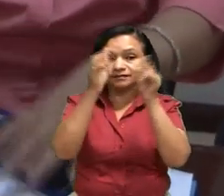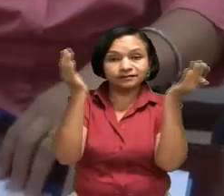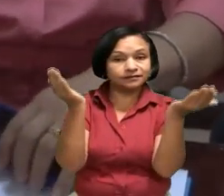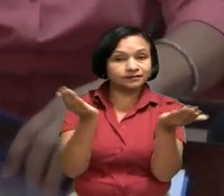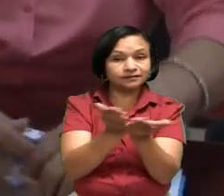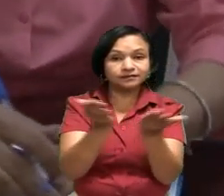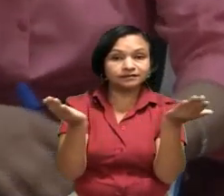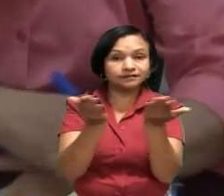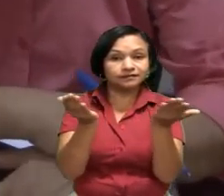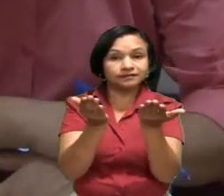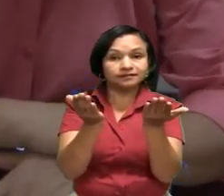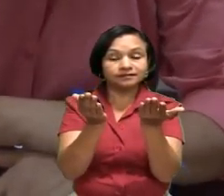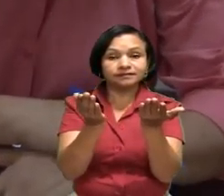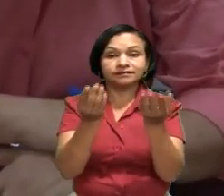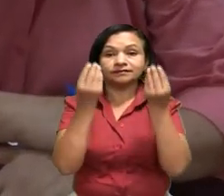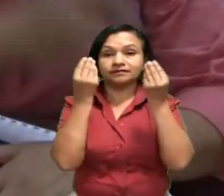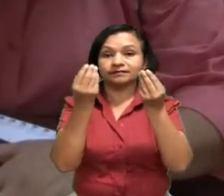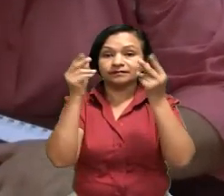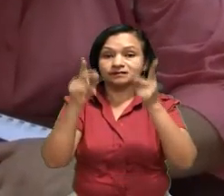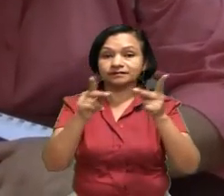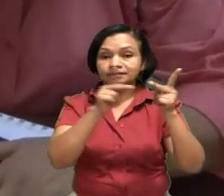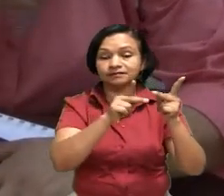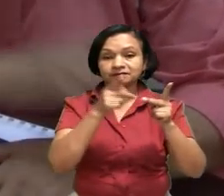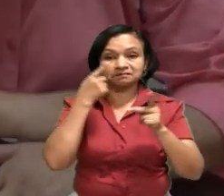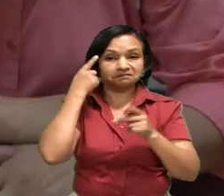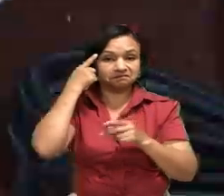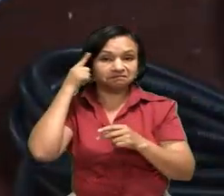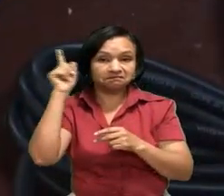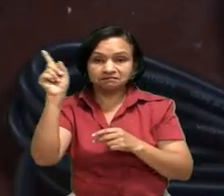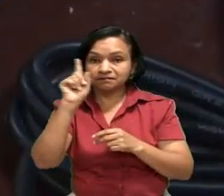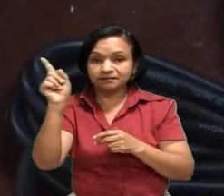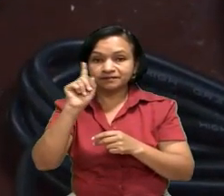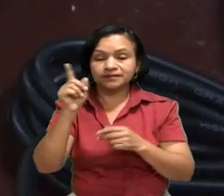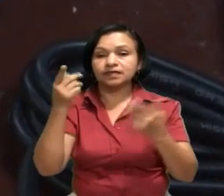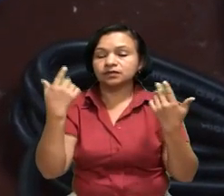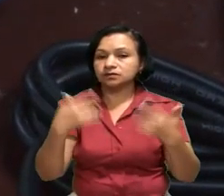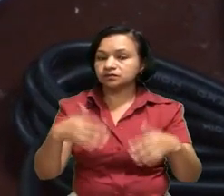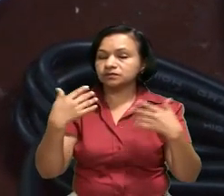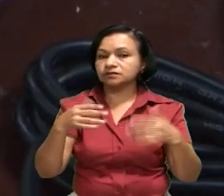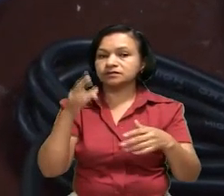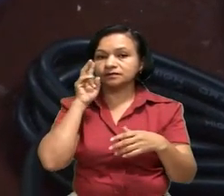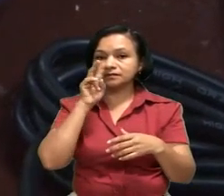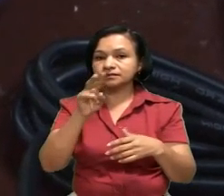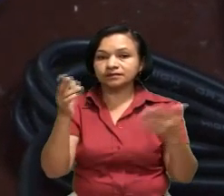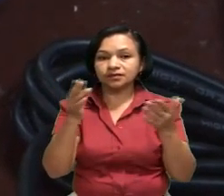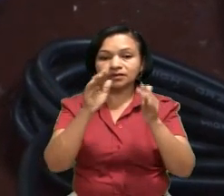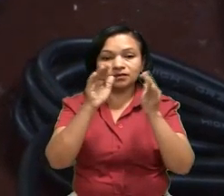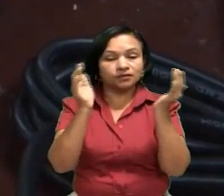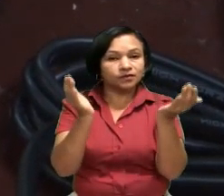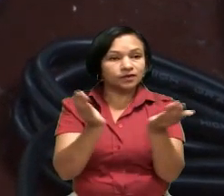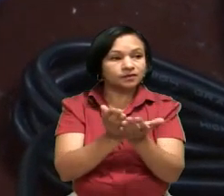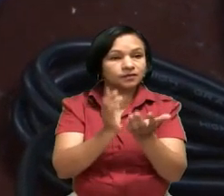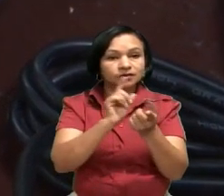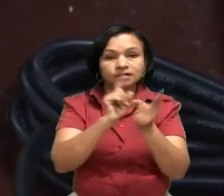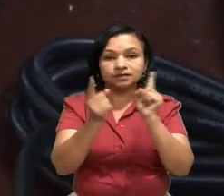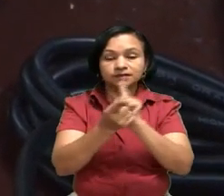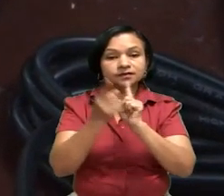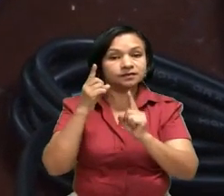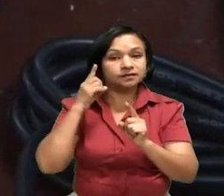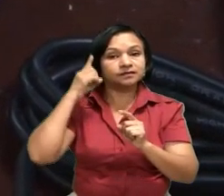pasado por encima a muchos y no nos hemos dado cuenta es increíble como el mundo se está revolucionando a través